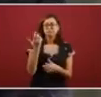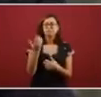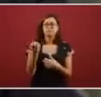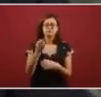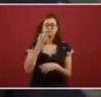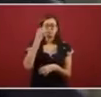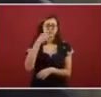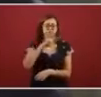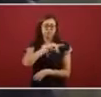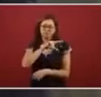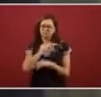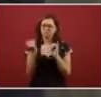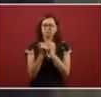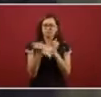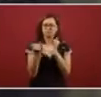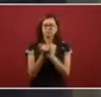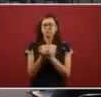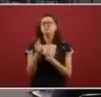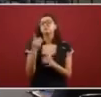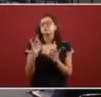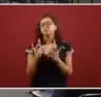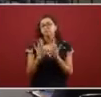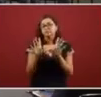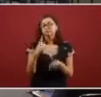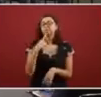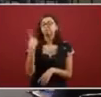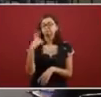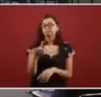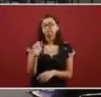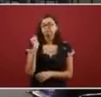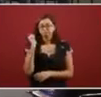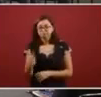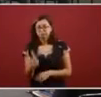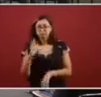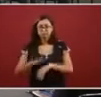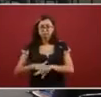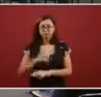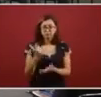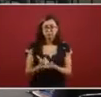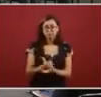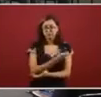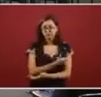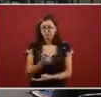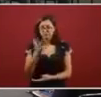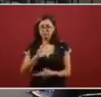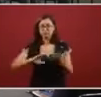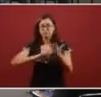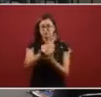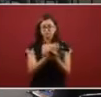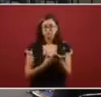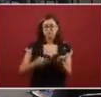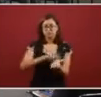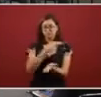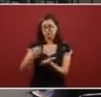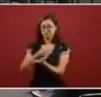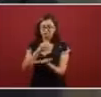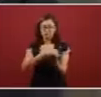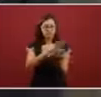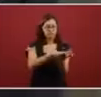escuelas privadas, recibir los reportes en donde no se esté cumpliendo con el registro de los contratos de adhesión en las